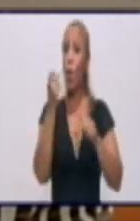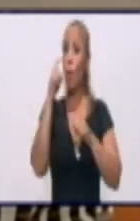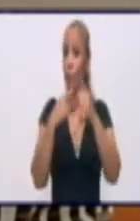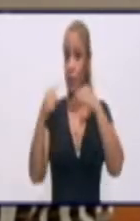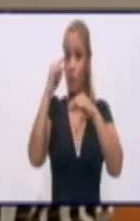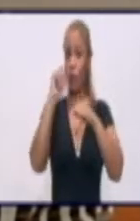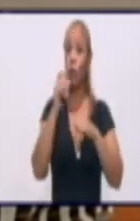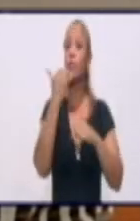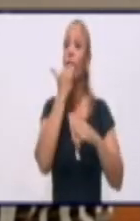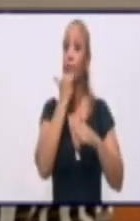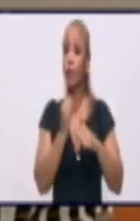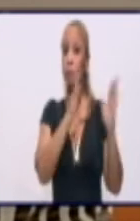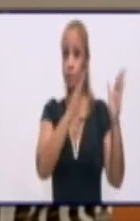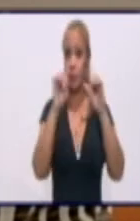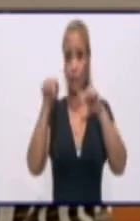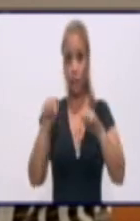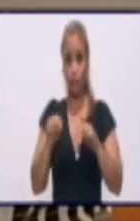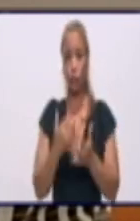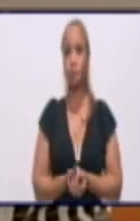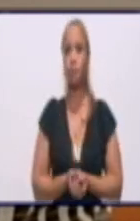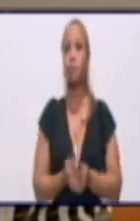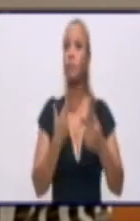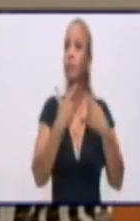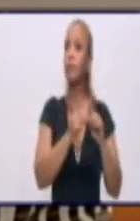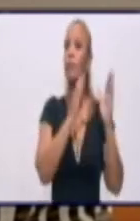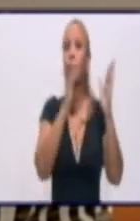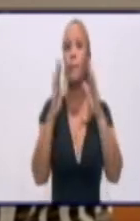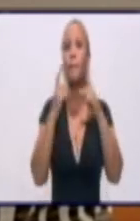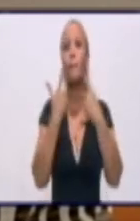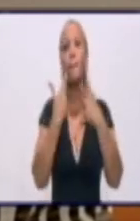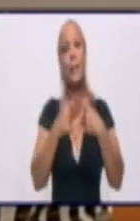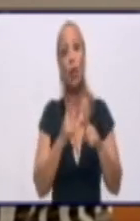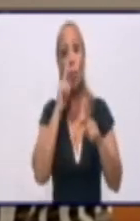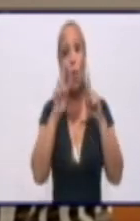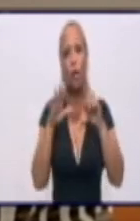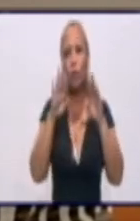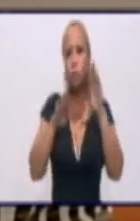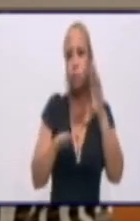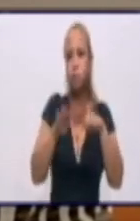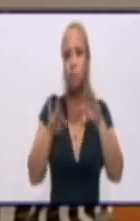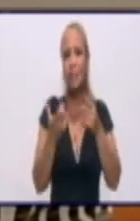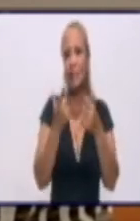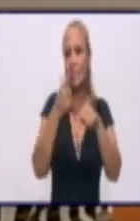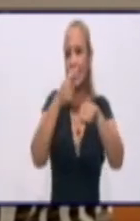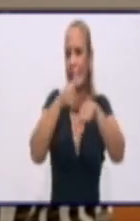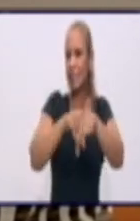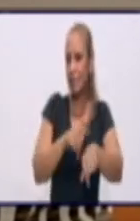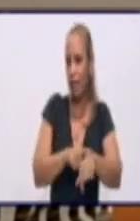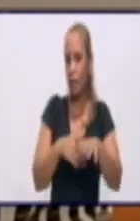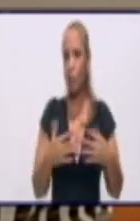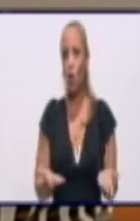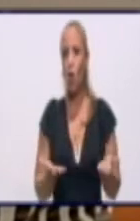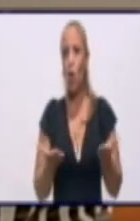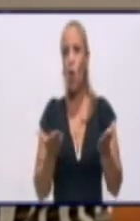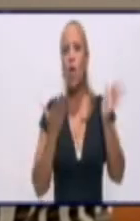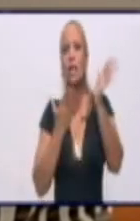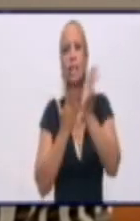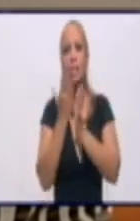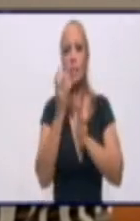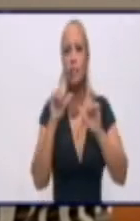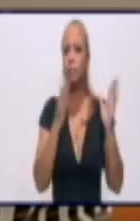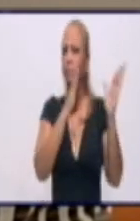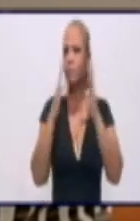Y siguiendo los bloques, pero buscando que se equipare el tiempo. O sea, seguiríamos con los bloques